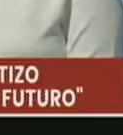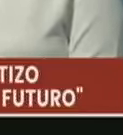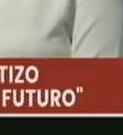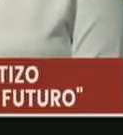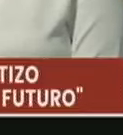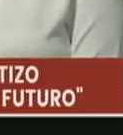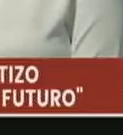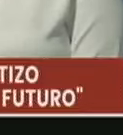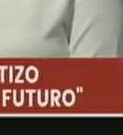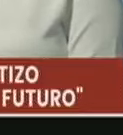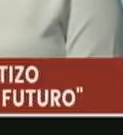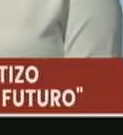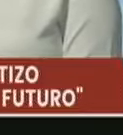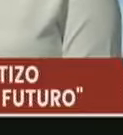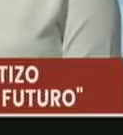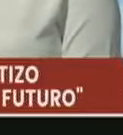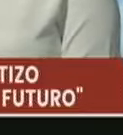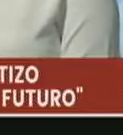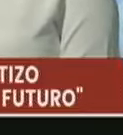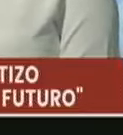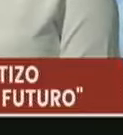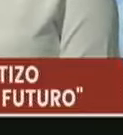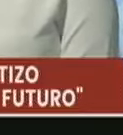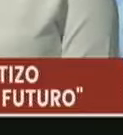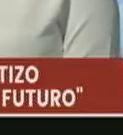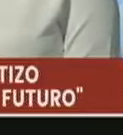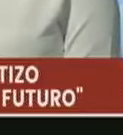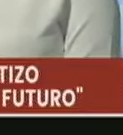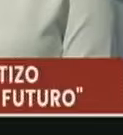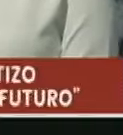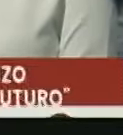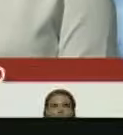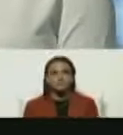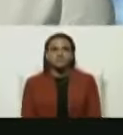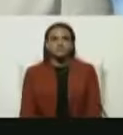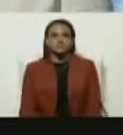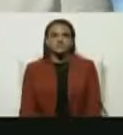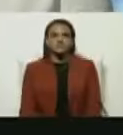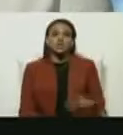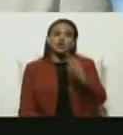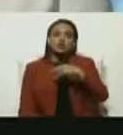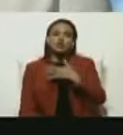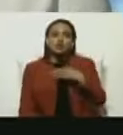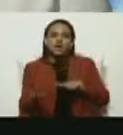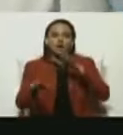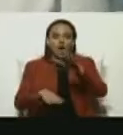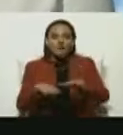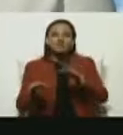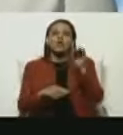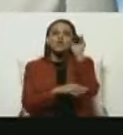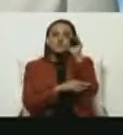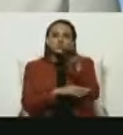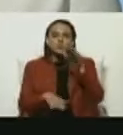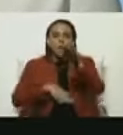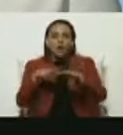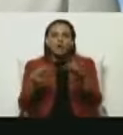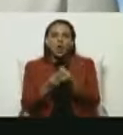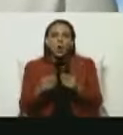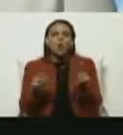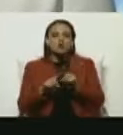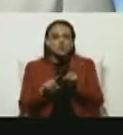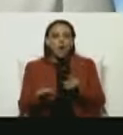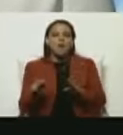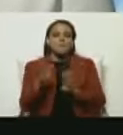de avanzar. Y eso es lo que se quiere, avanzar en el futuro, avanzar en el progreso y seguir los